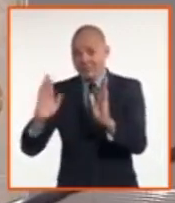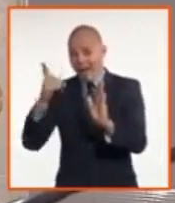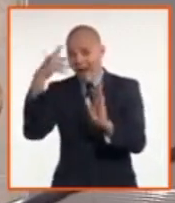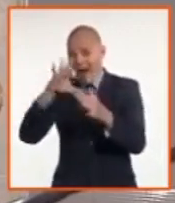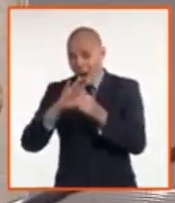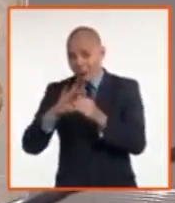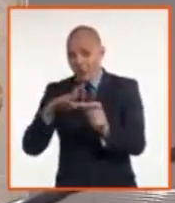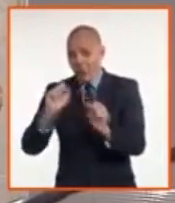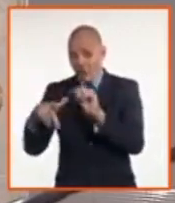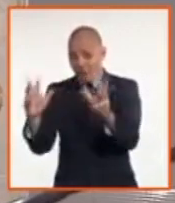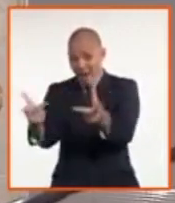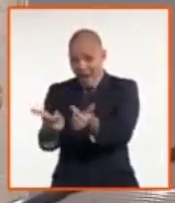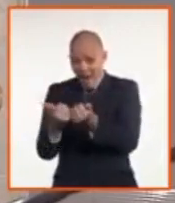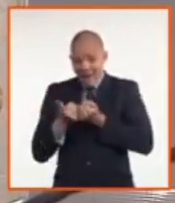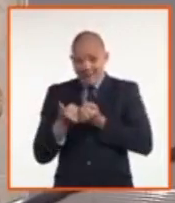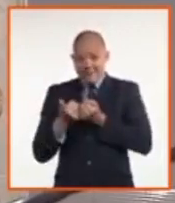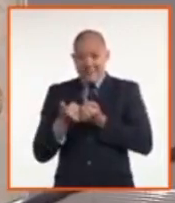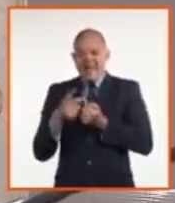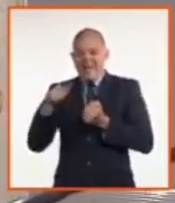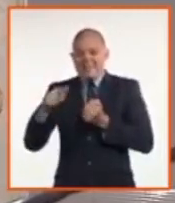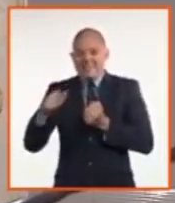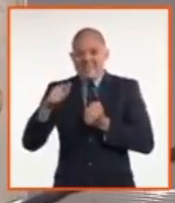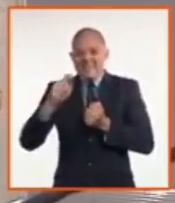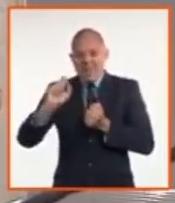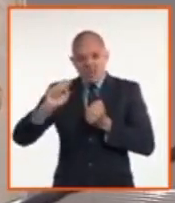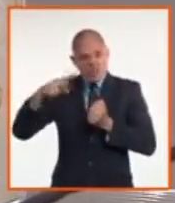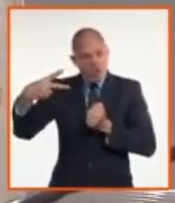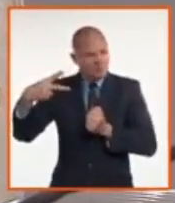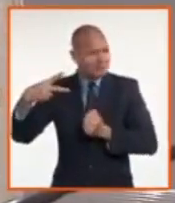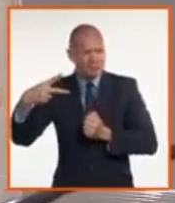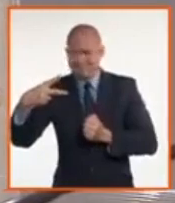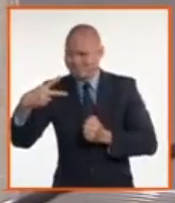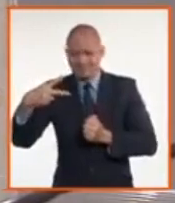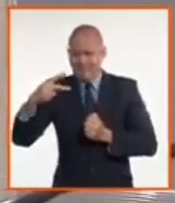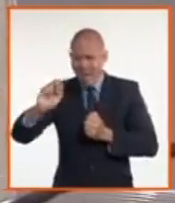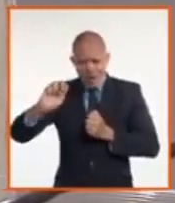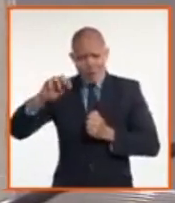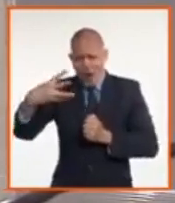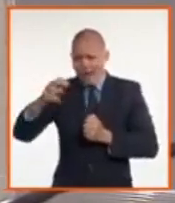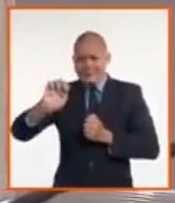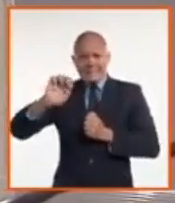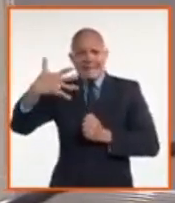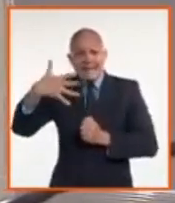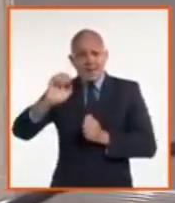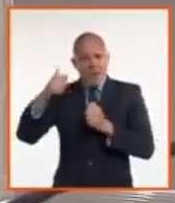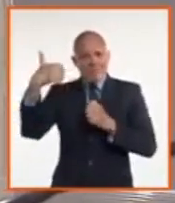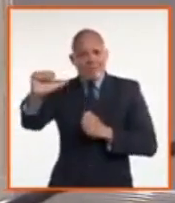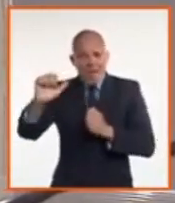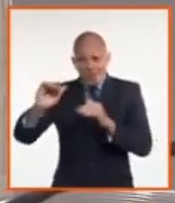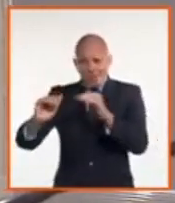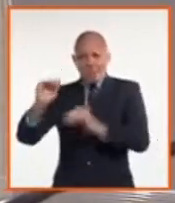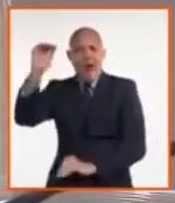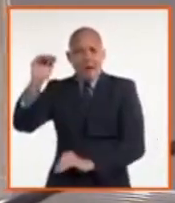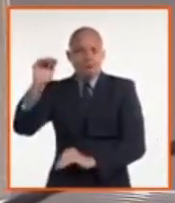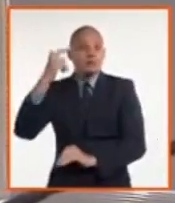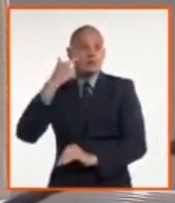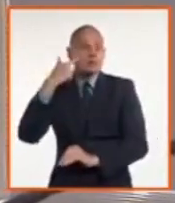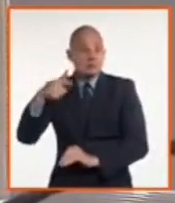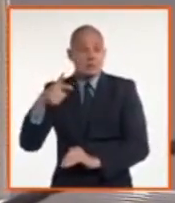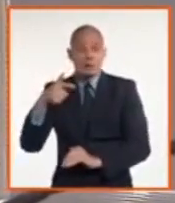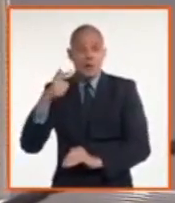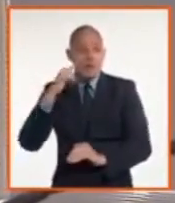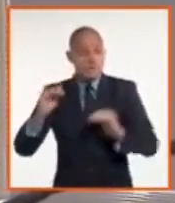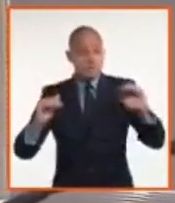sistema financiero de sus divisas y bueno el presidente de cadeca de